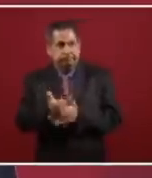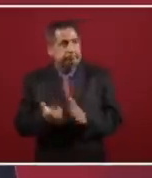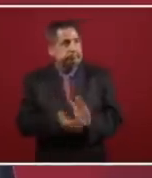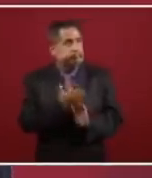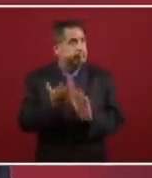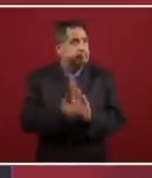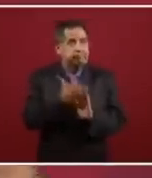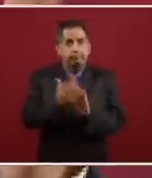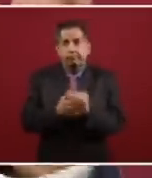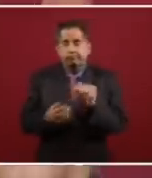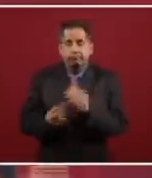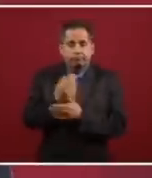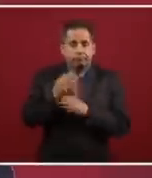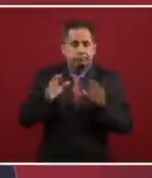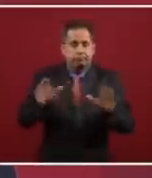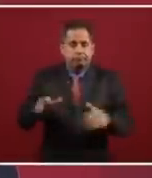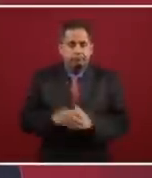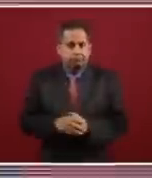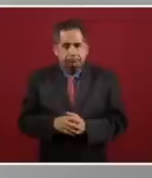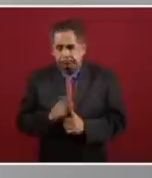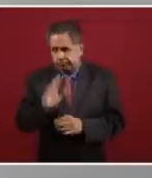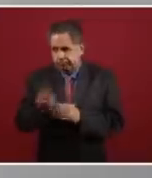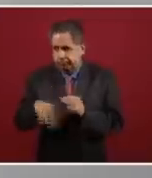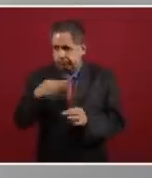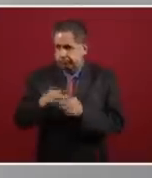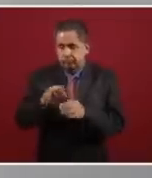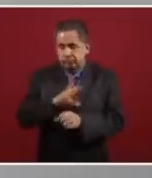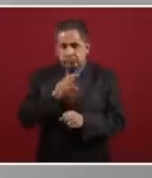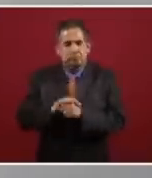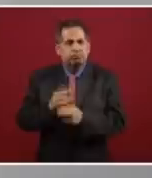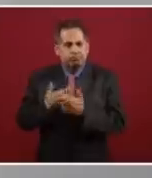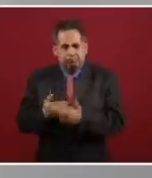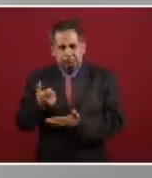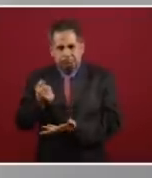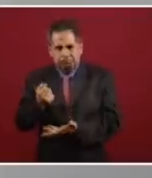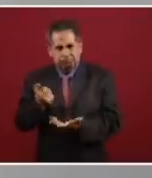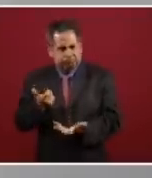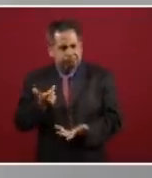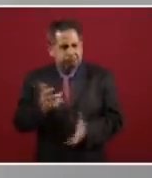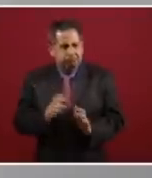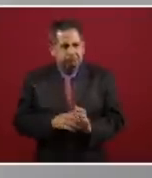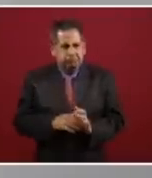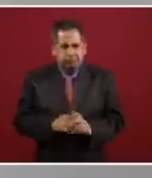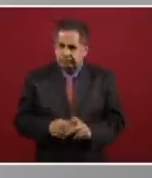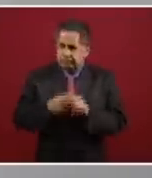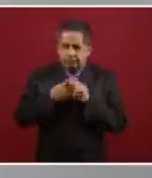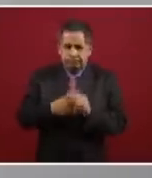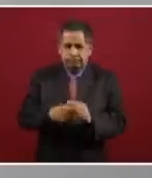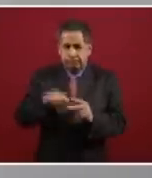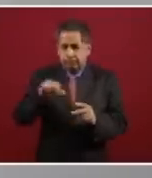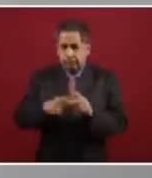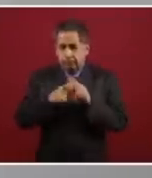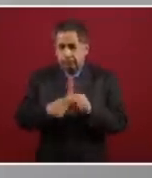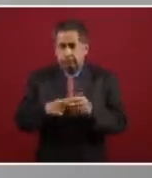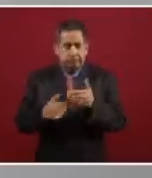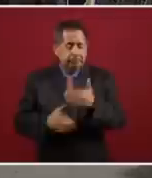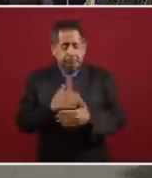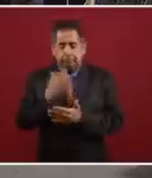y ya contamos con los recursos. De modo que empezamos y no se